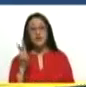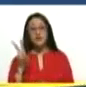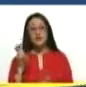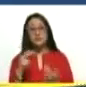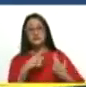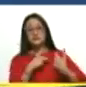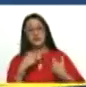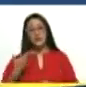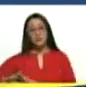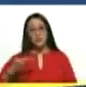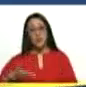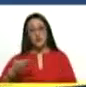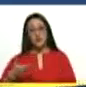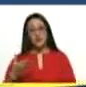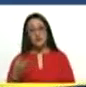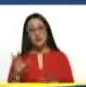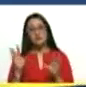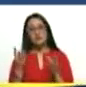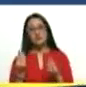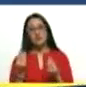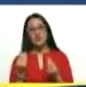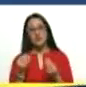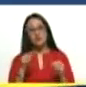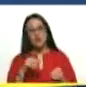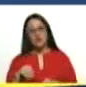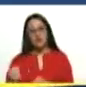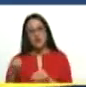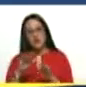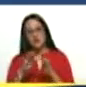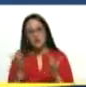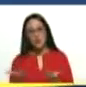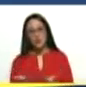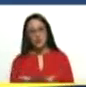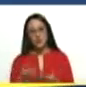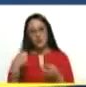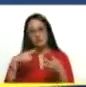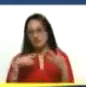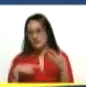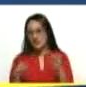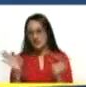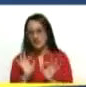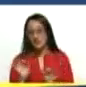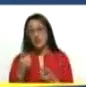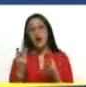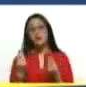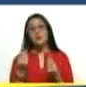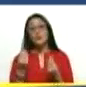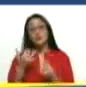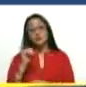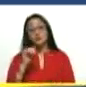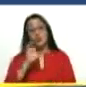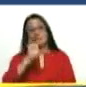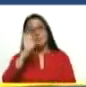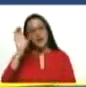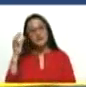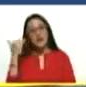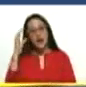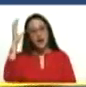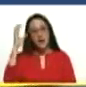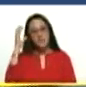primordial. En muchas geografías, tierras del mundo, bajo distintas condiciones, en muchos países, tienen una gran capacidad